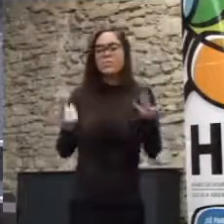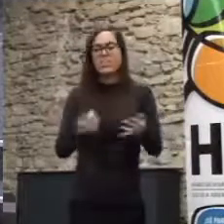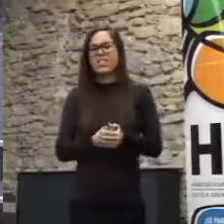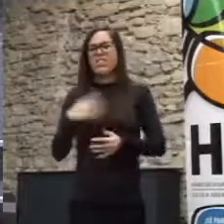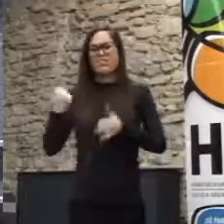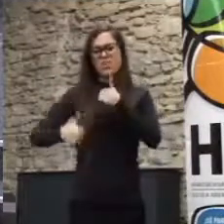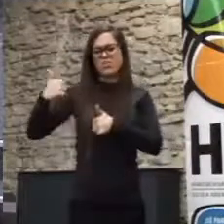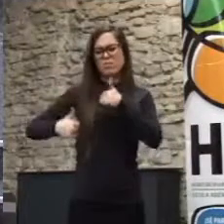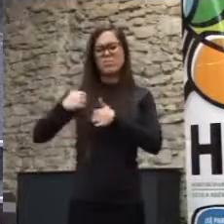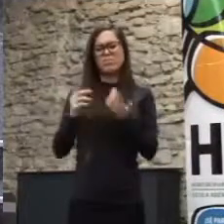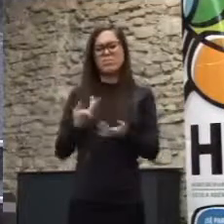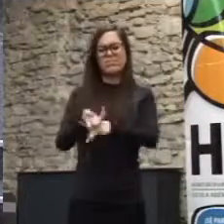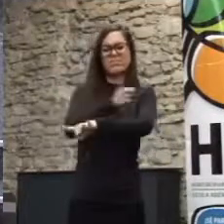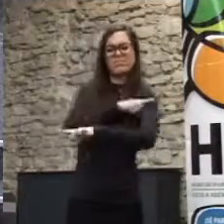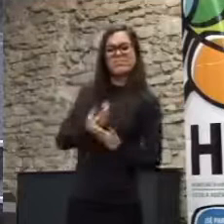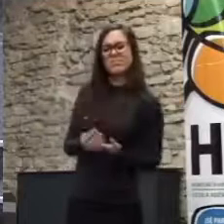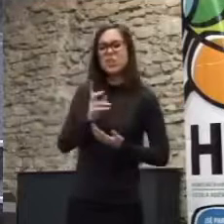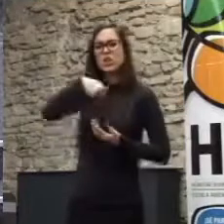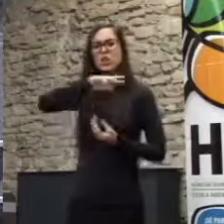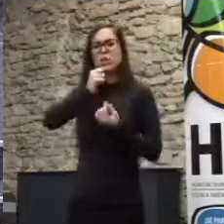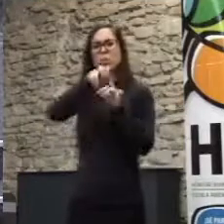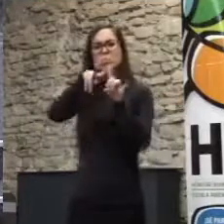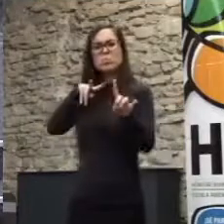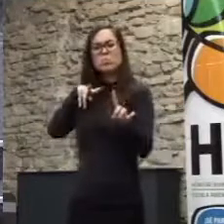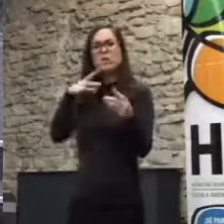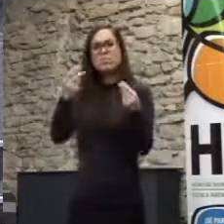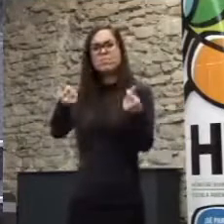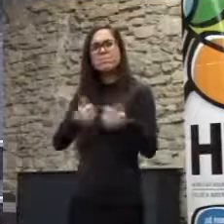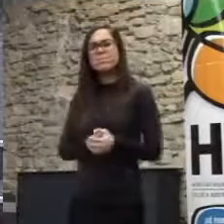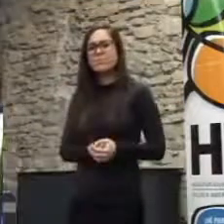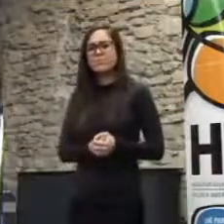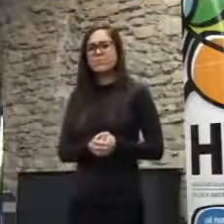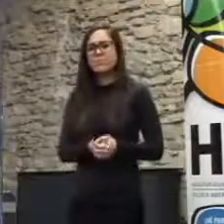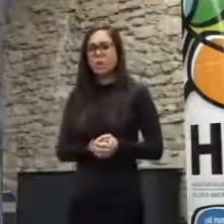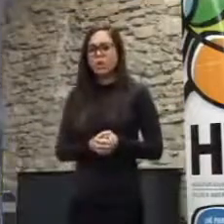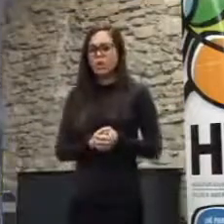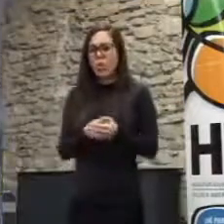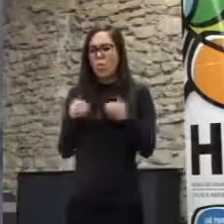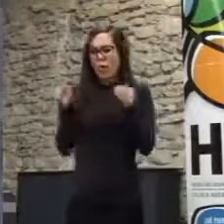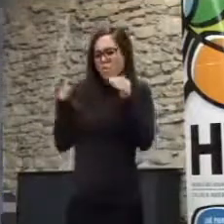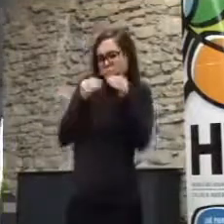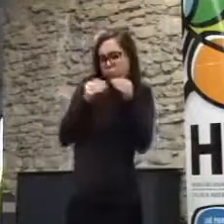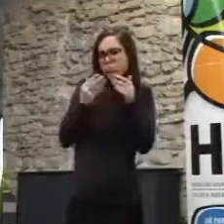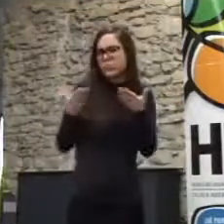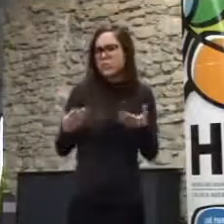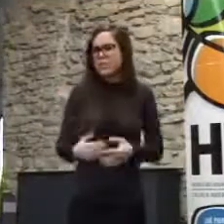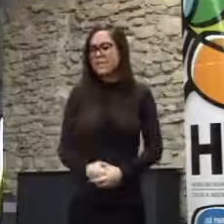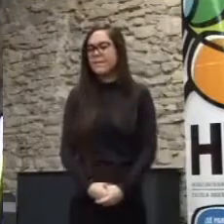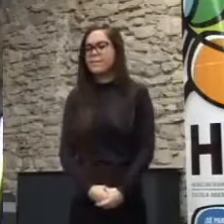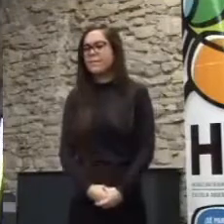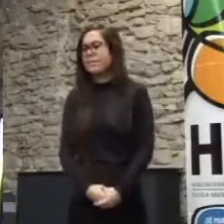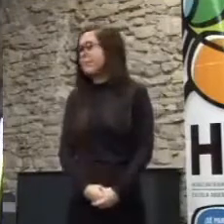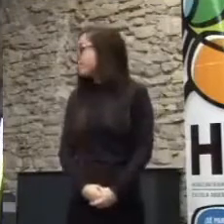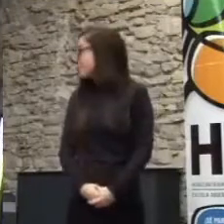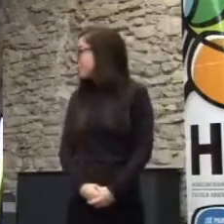enfocando nuestra mirada de forma un poco pues, estrecha, desde mi punto de vista. Yo cuando publico